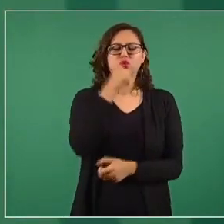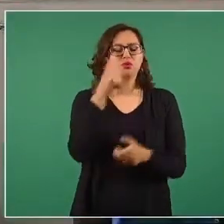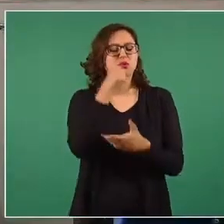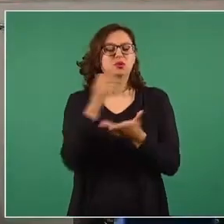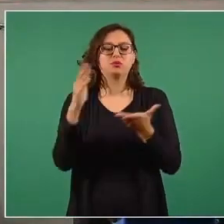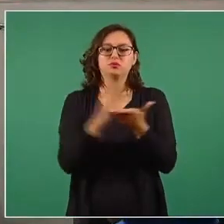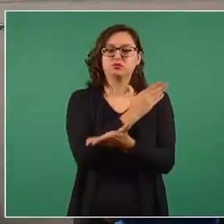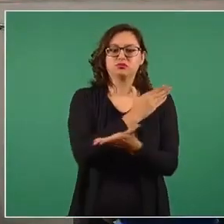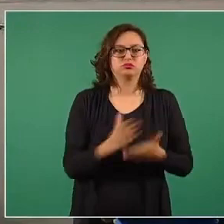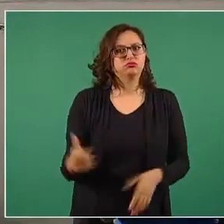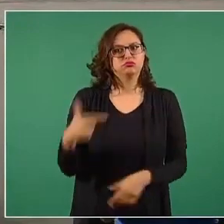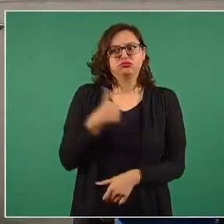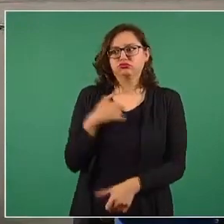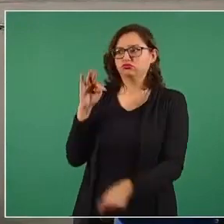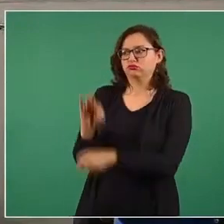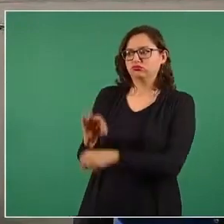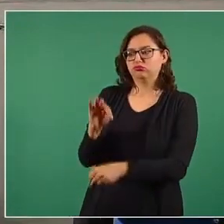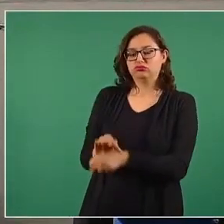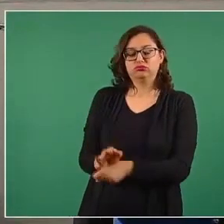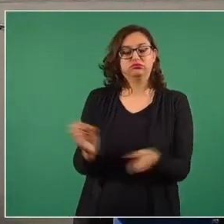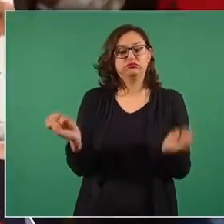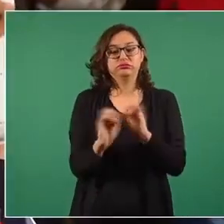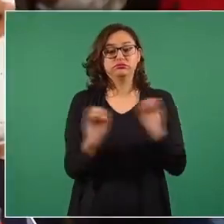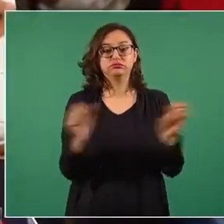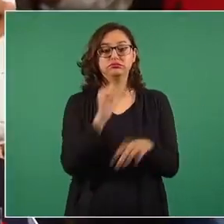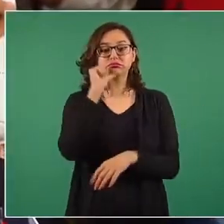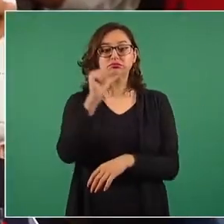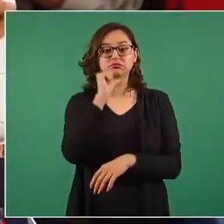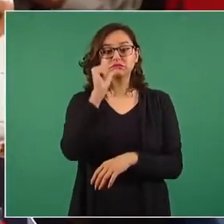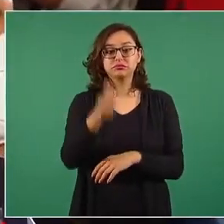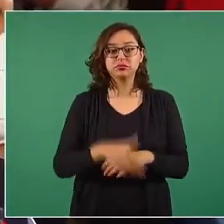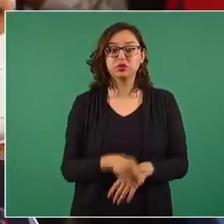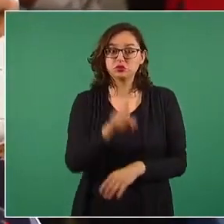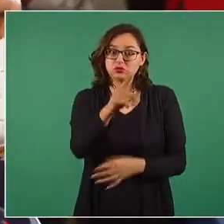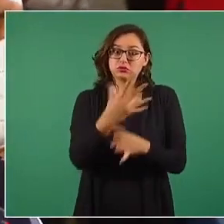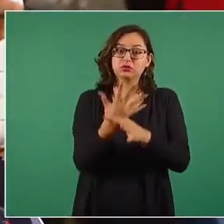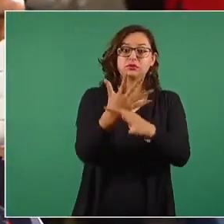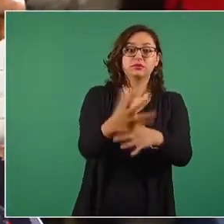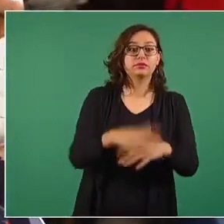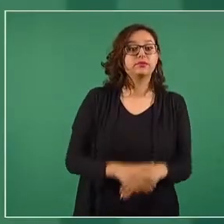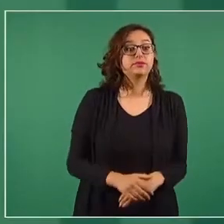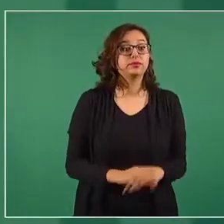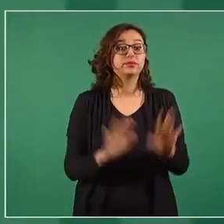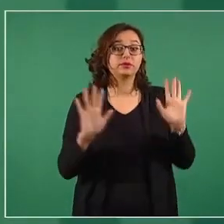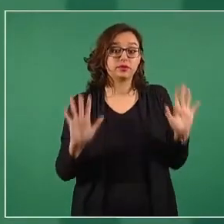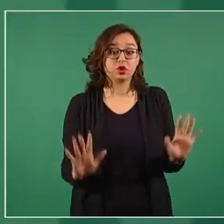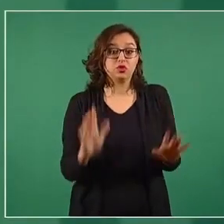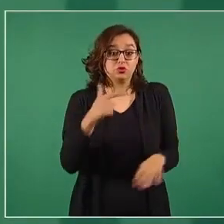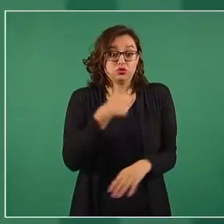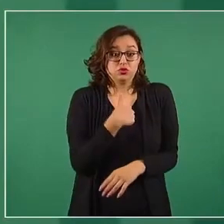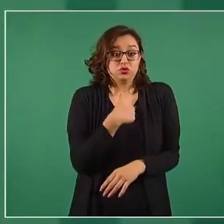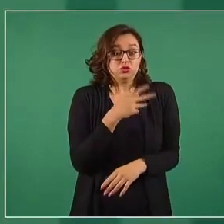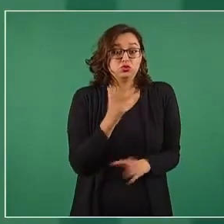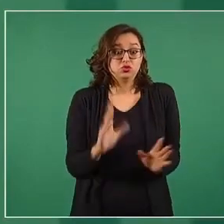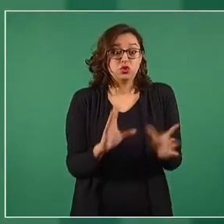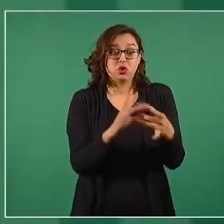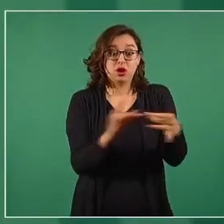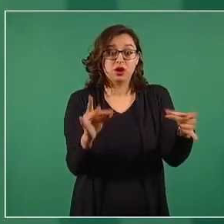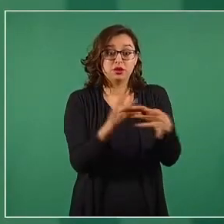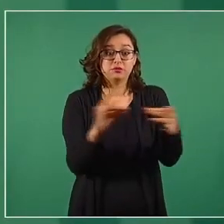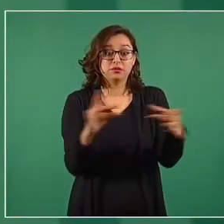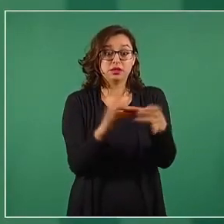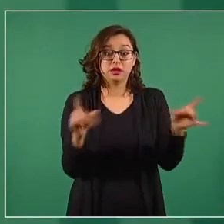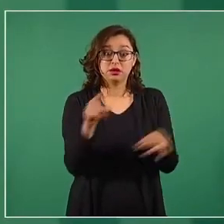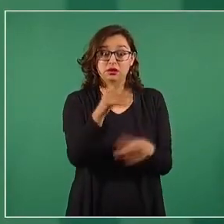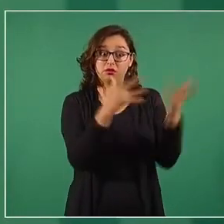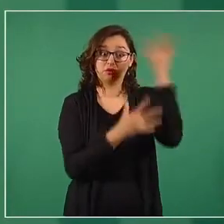acaba de decir que yo los defiendo y eso, nada más alejado no, de la realidad que eso. Lo digo para que no se vaya a… Y que no